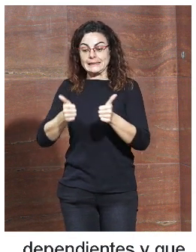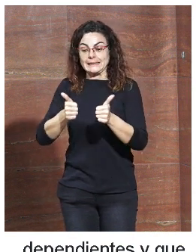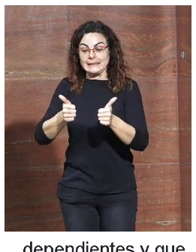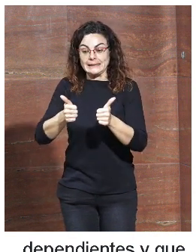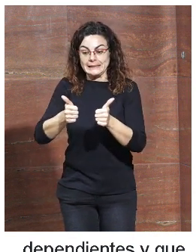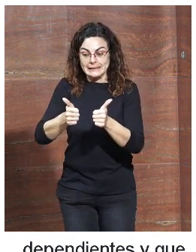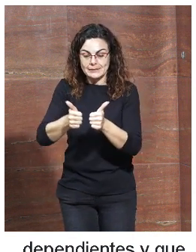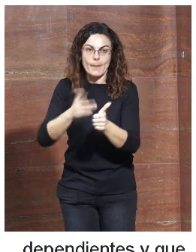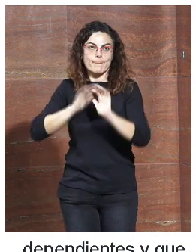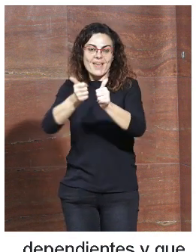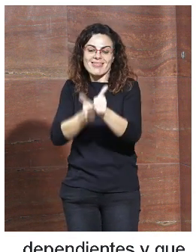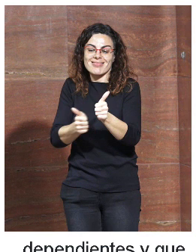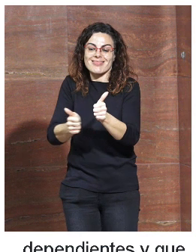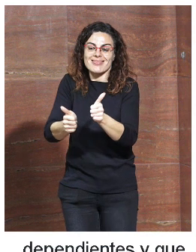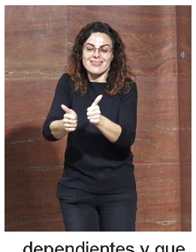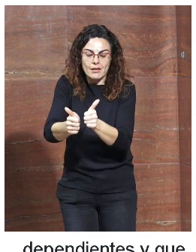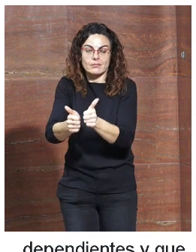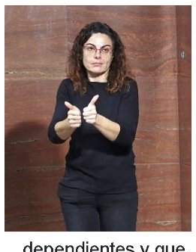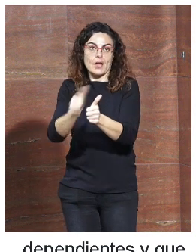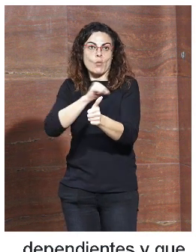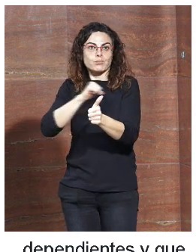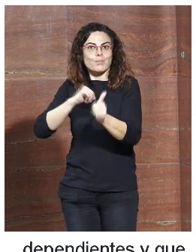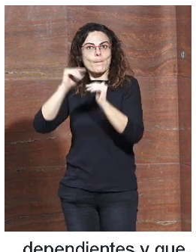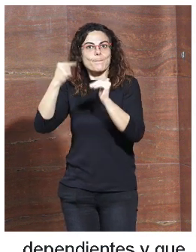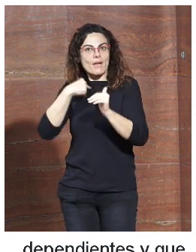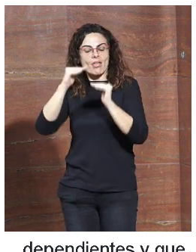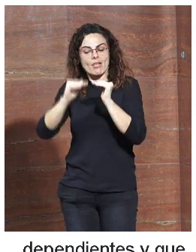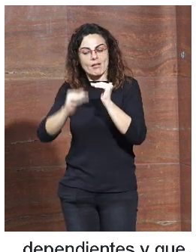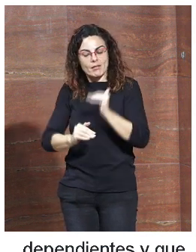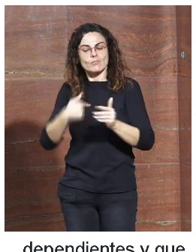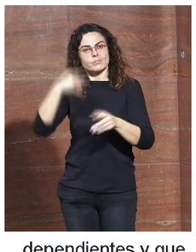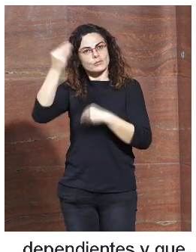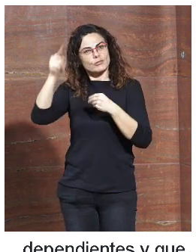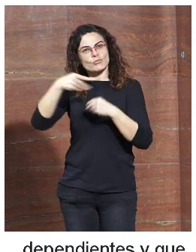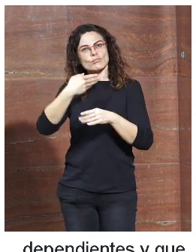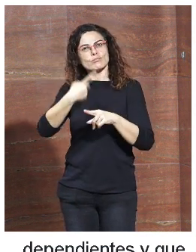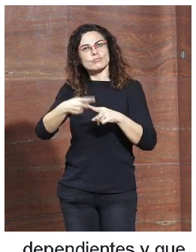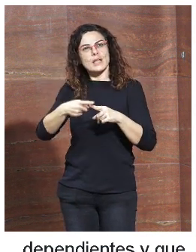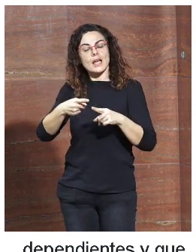¿no? Y esto creo que es algo que no se